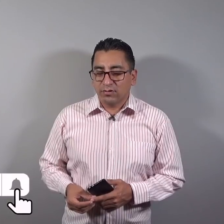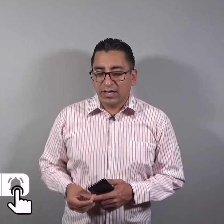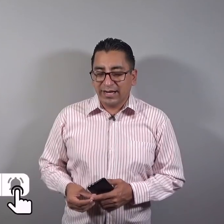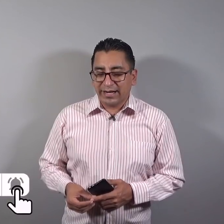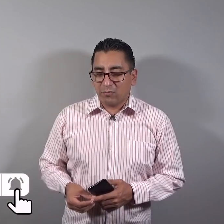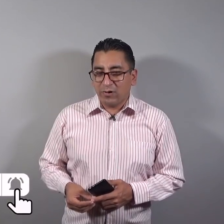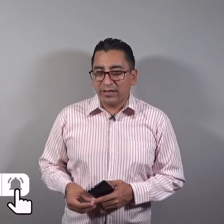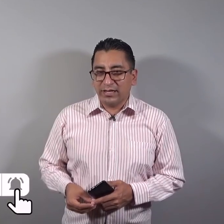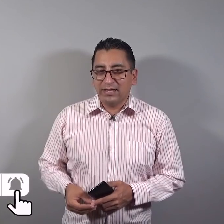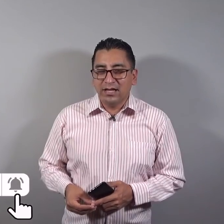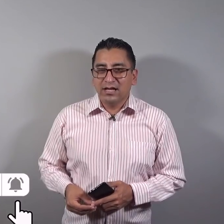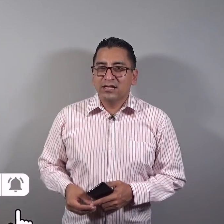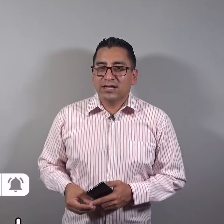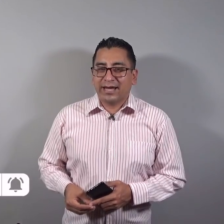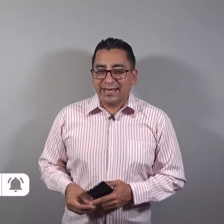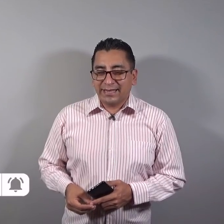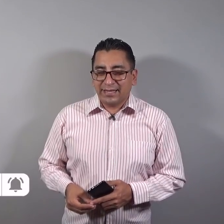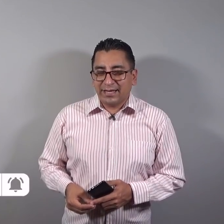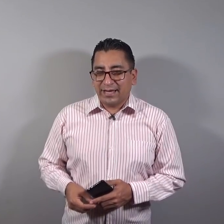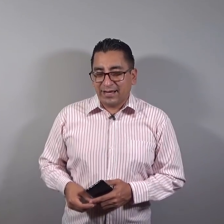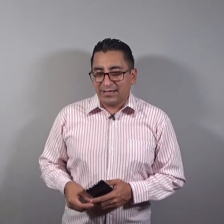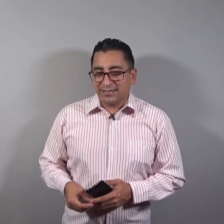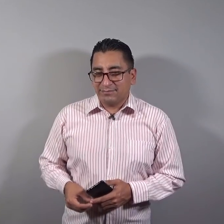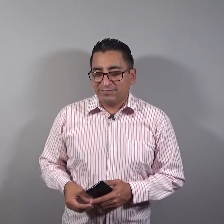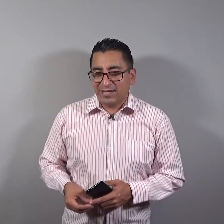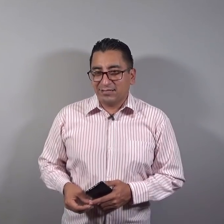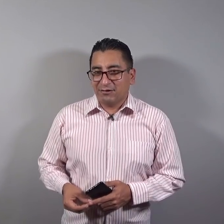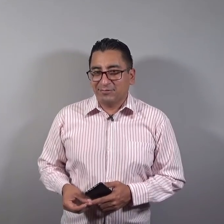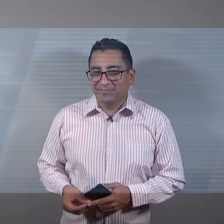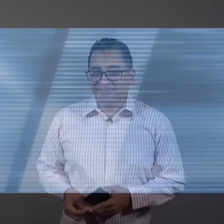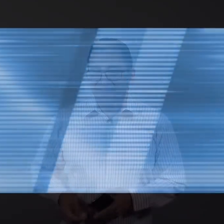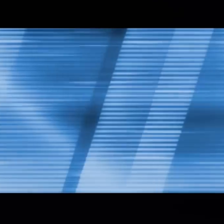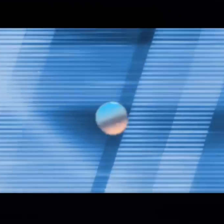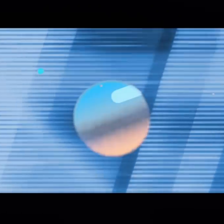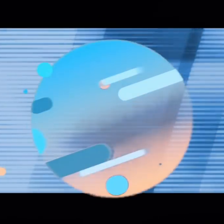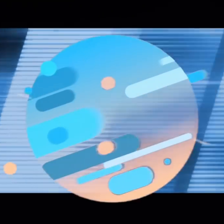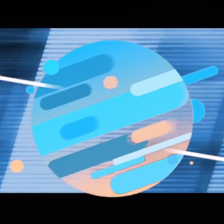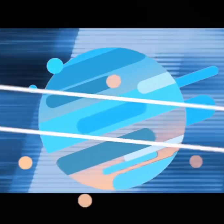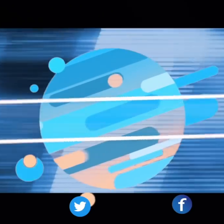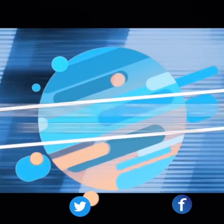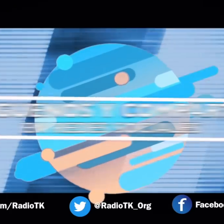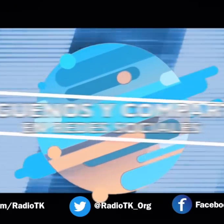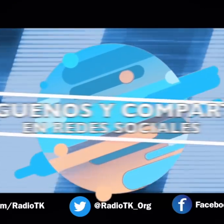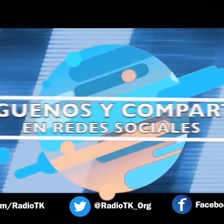pronto y recuerden quédate en casa hasta luego